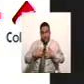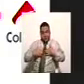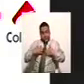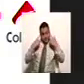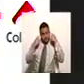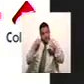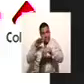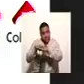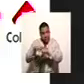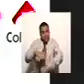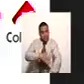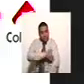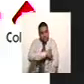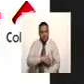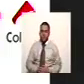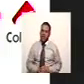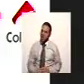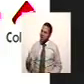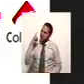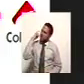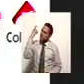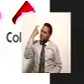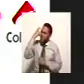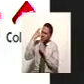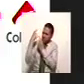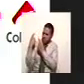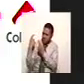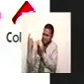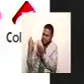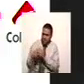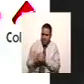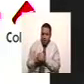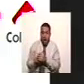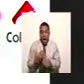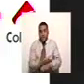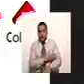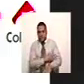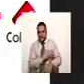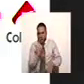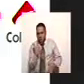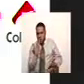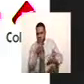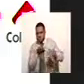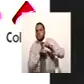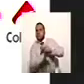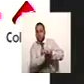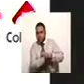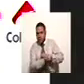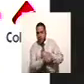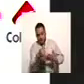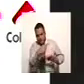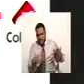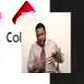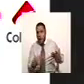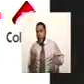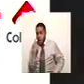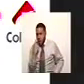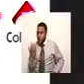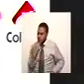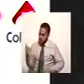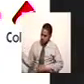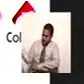ministro. El gobierno tampoco anticipó cuáles iban a ser los efectos de la crisis petrolera frente al sector de